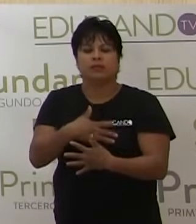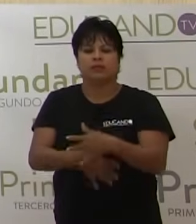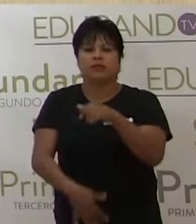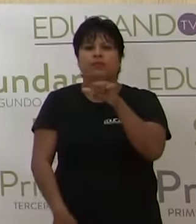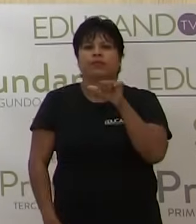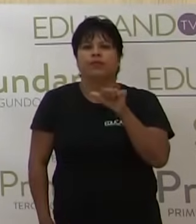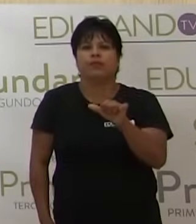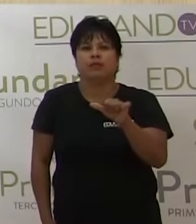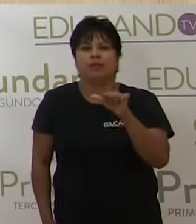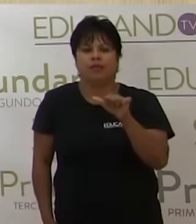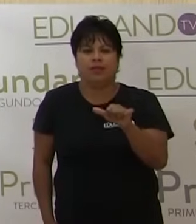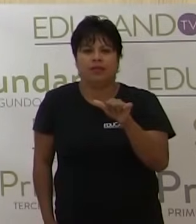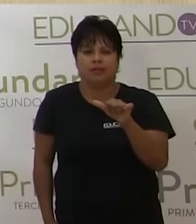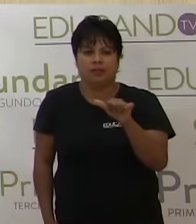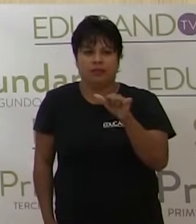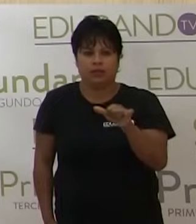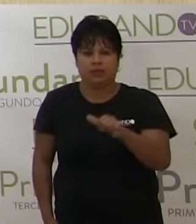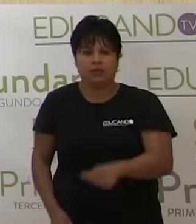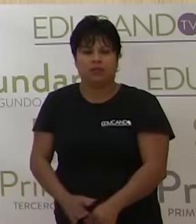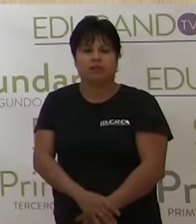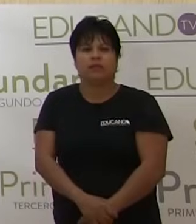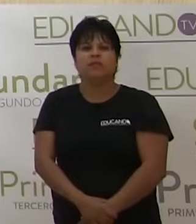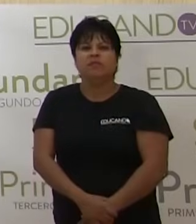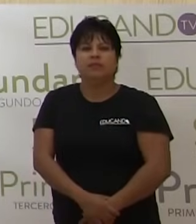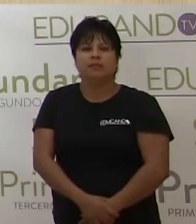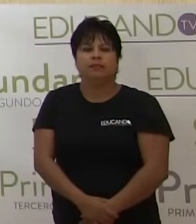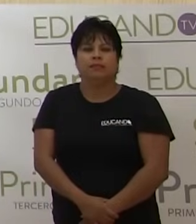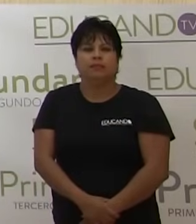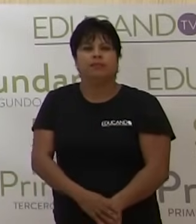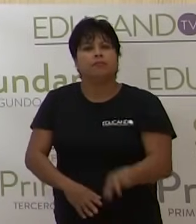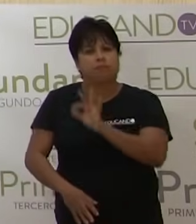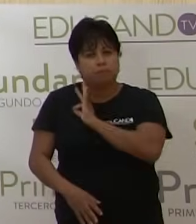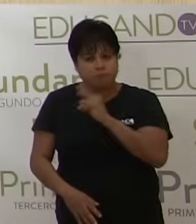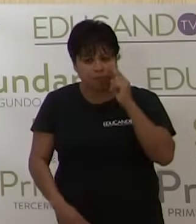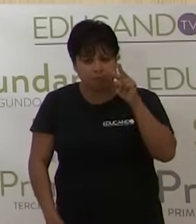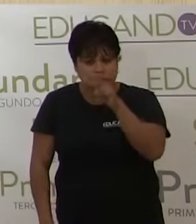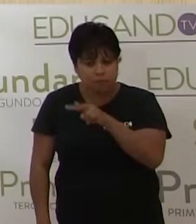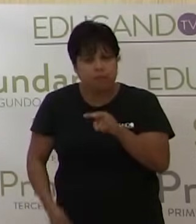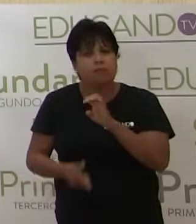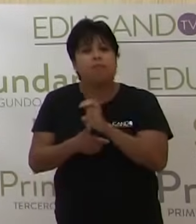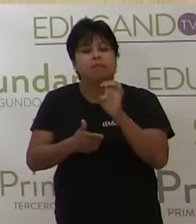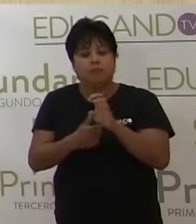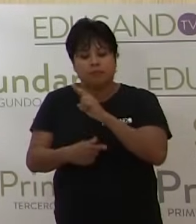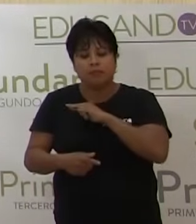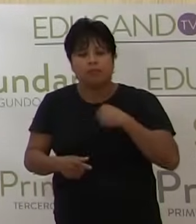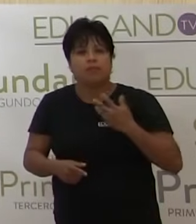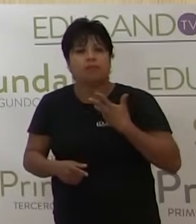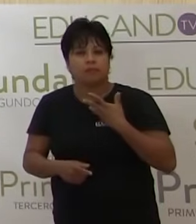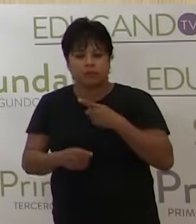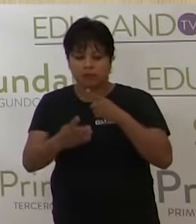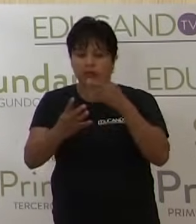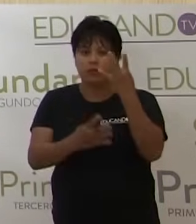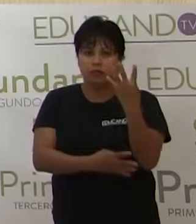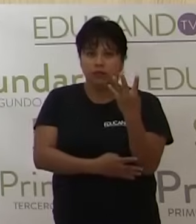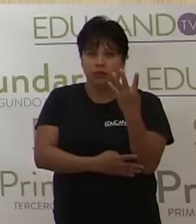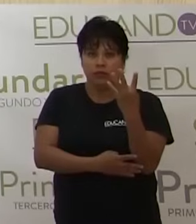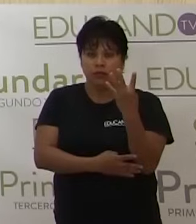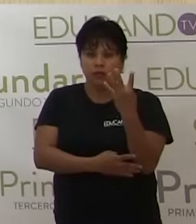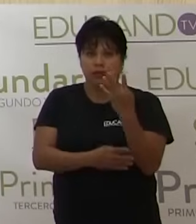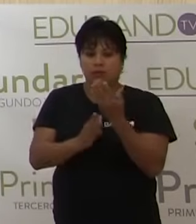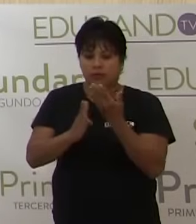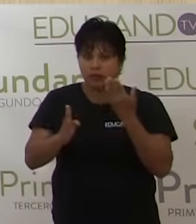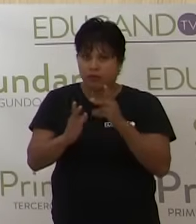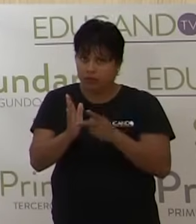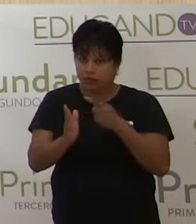15 y 16 podemos observar entonces que tenemos cuatro elementos antes cuenta de